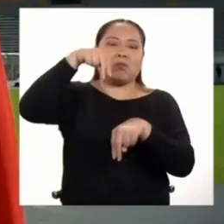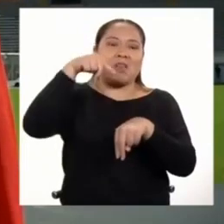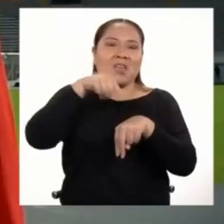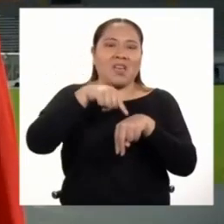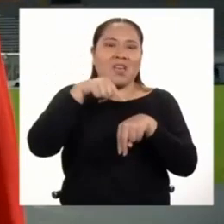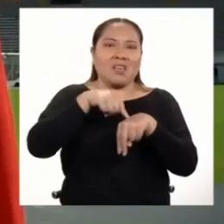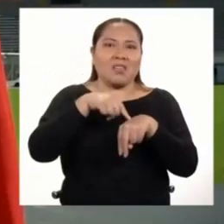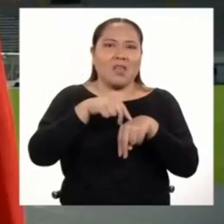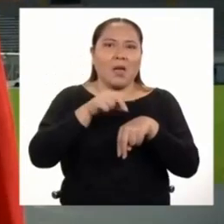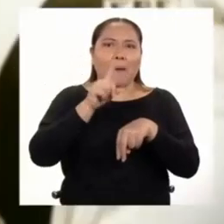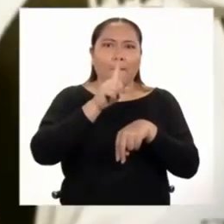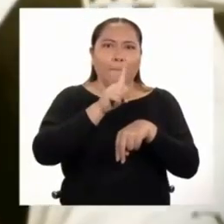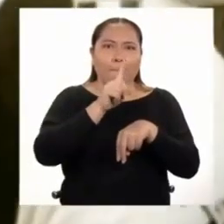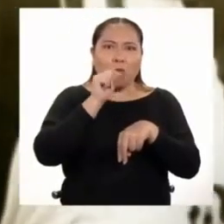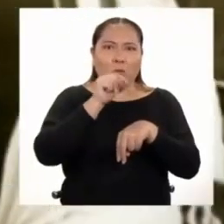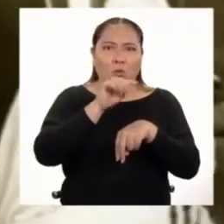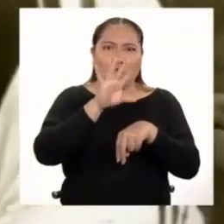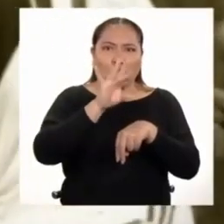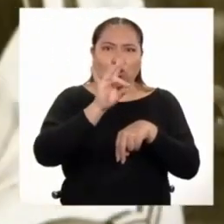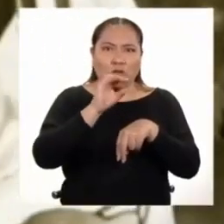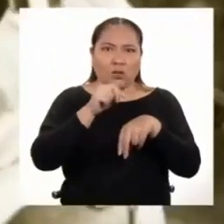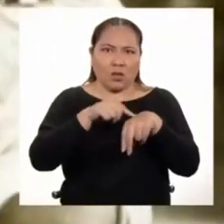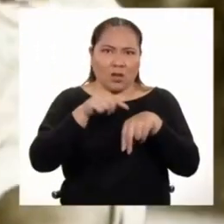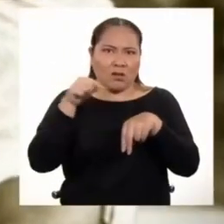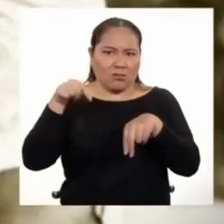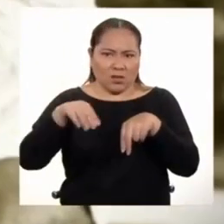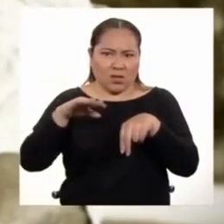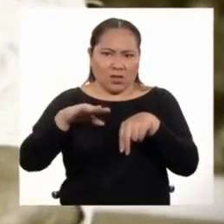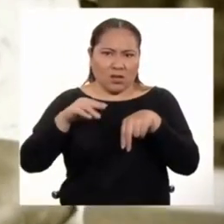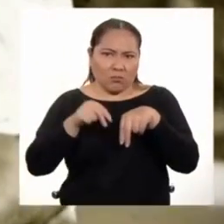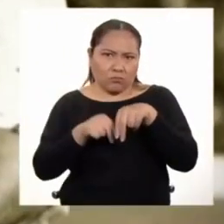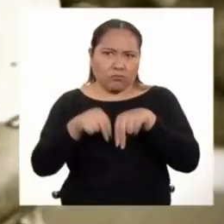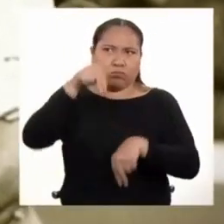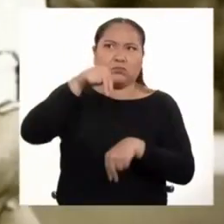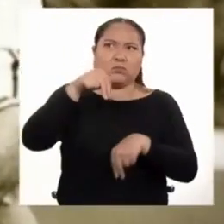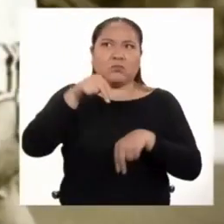1,80 m.